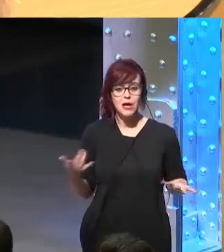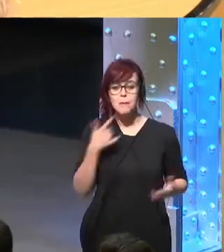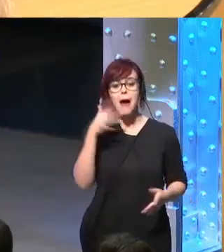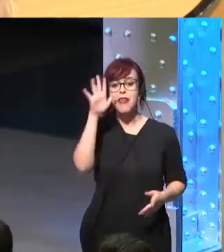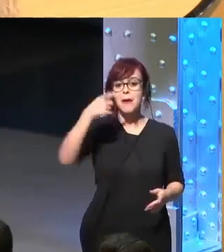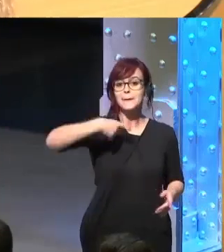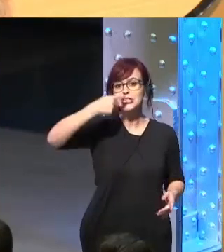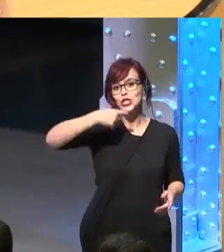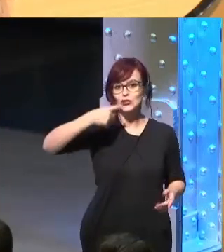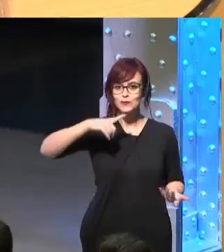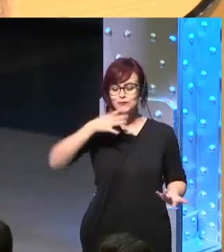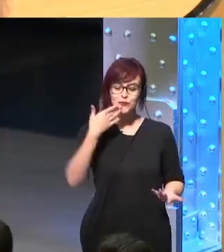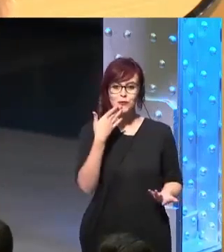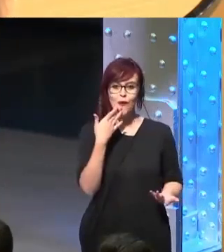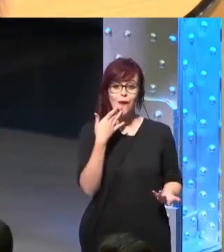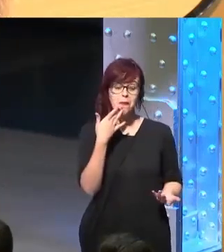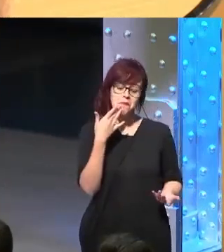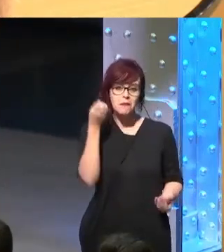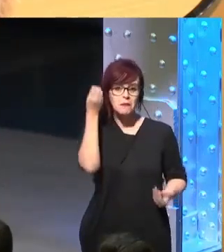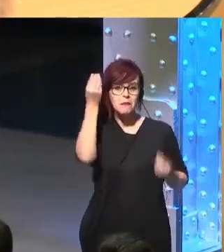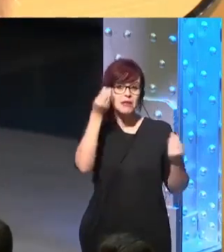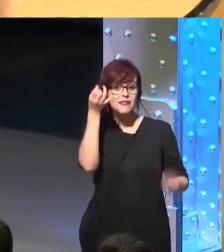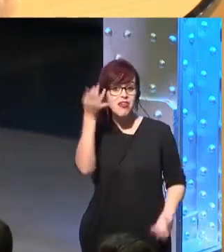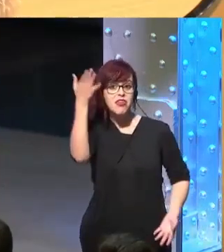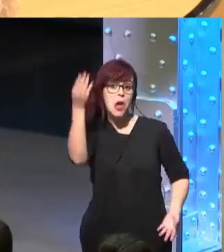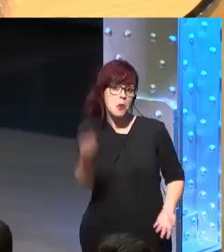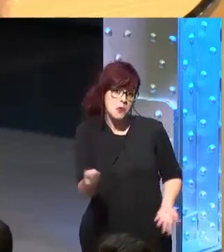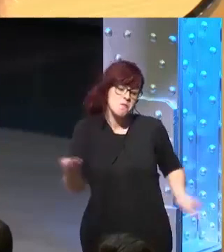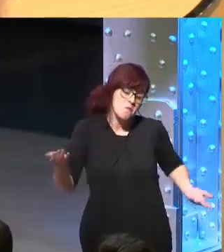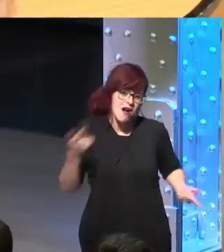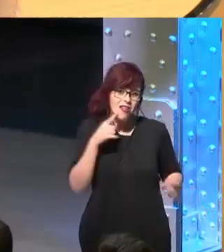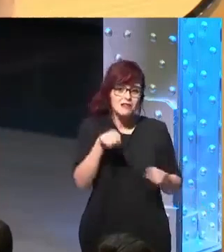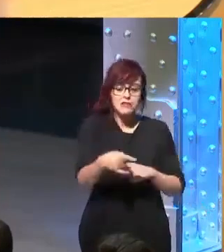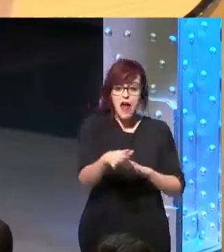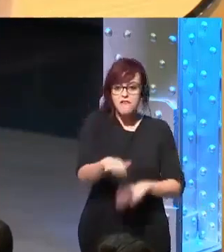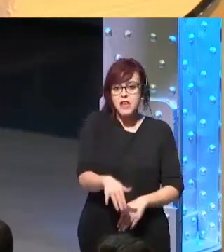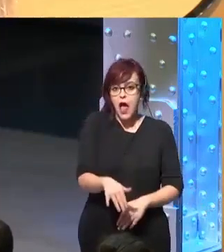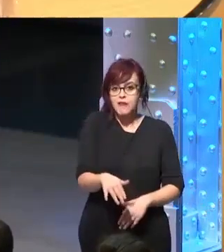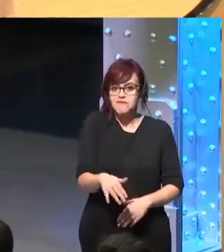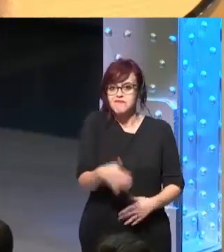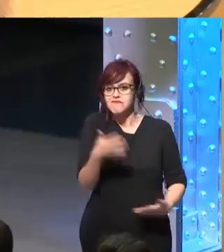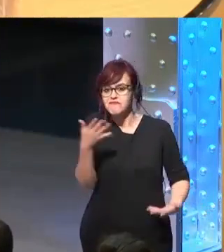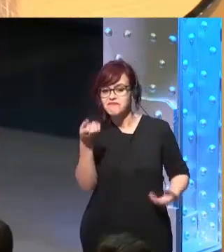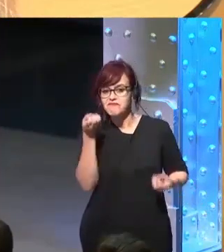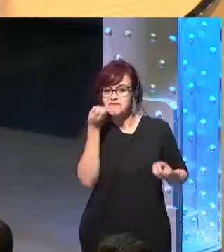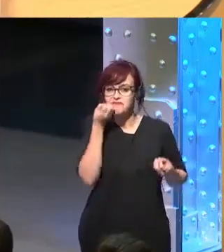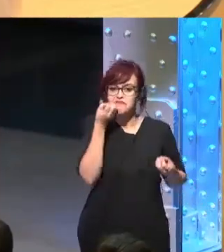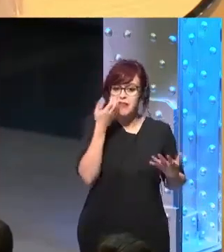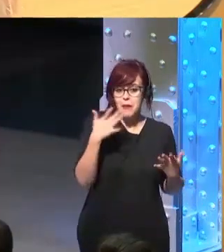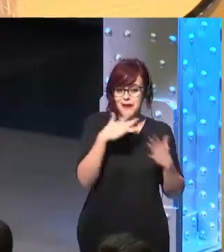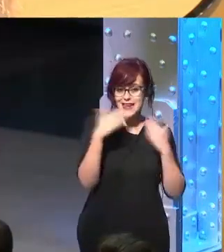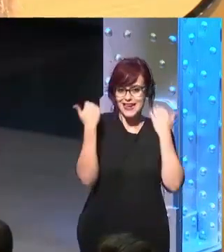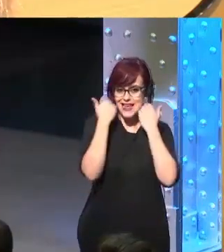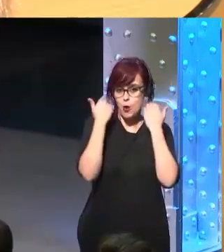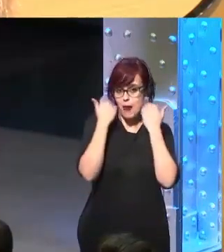Los mitos a veces están sometidos a este tipo de subversión. Y, bueno, Cleopatra